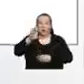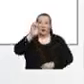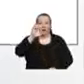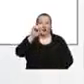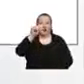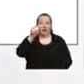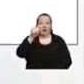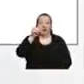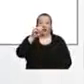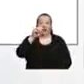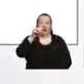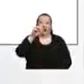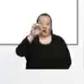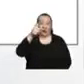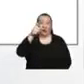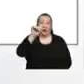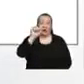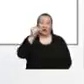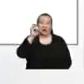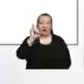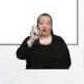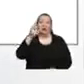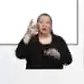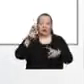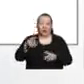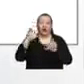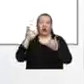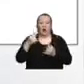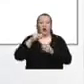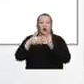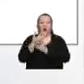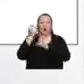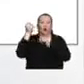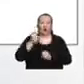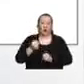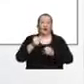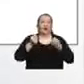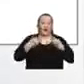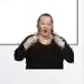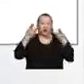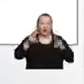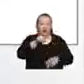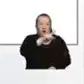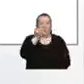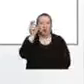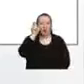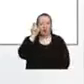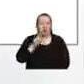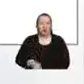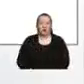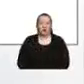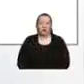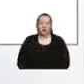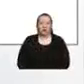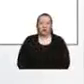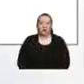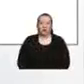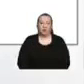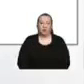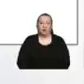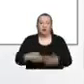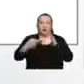overseas en el lazo y ahora varise fundation que también es de las el juego de las matrioskas de las